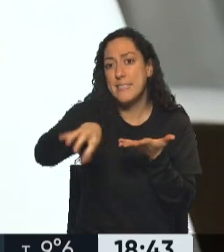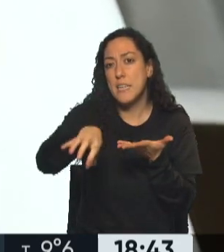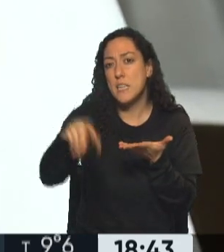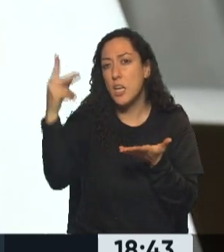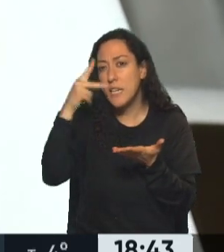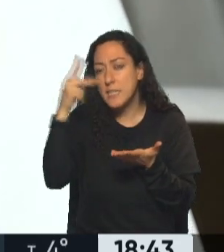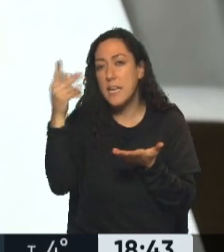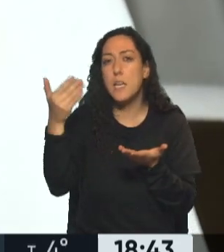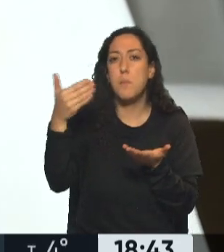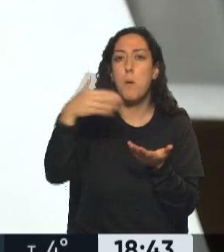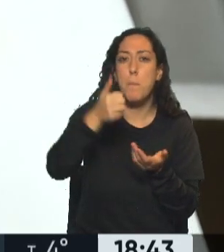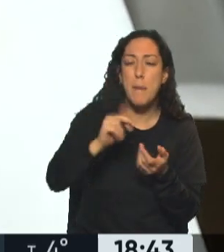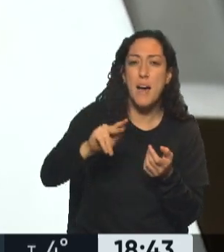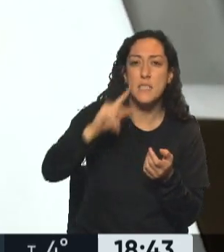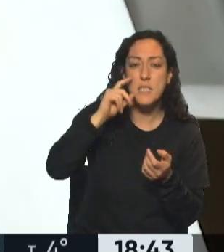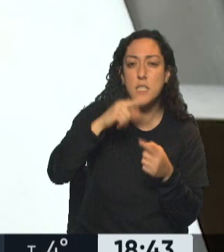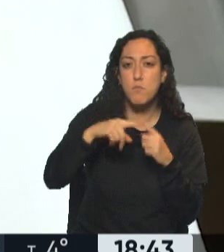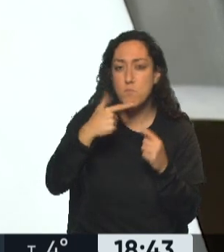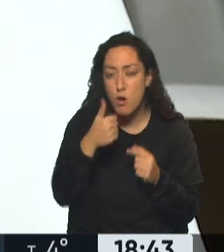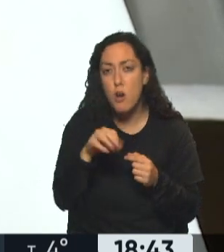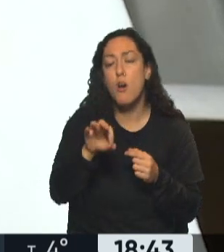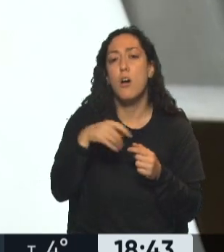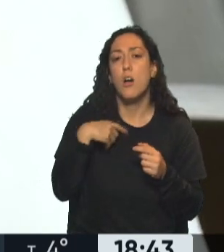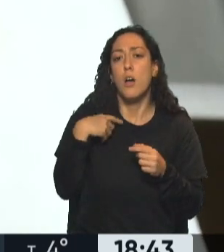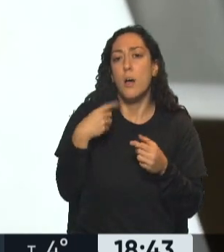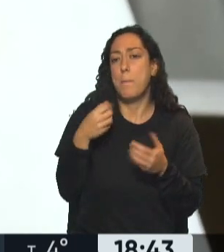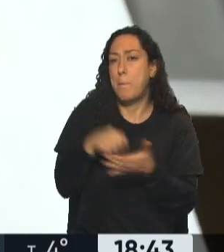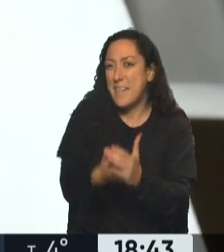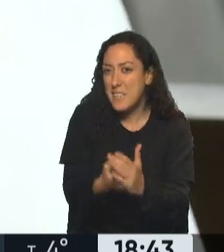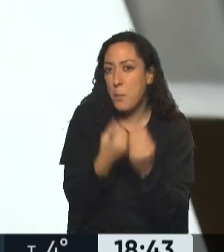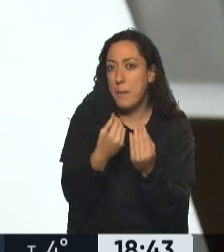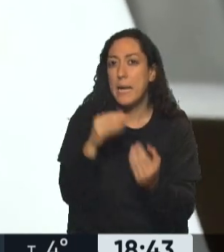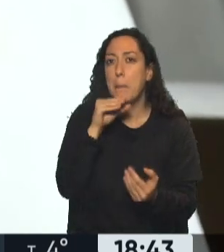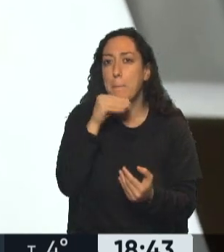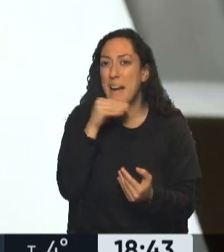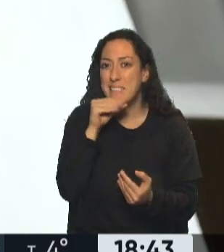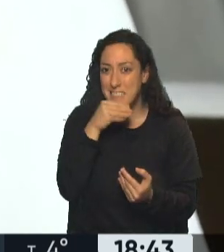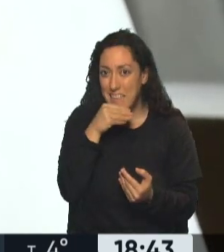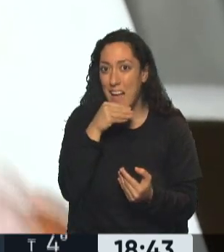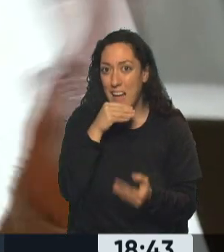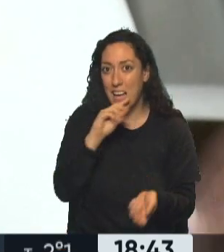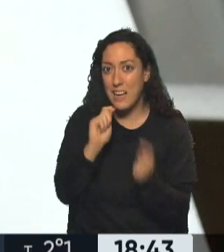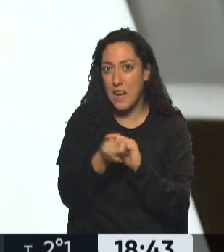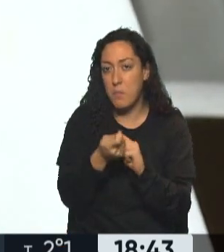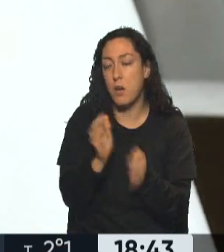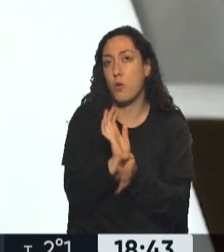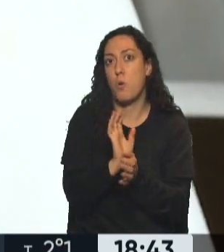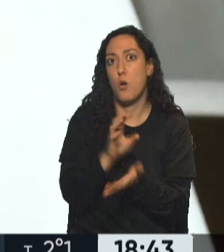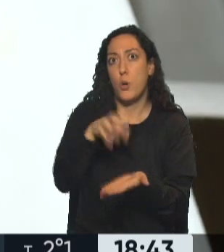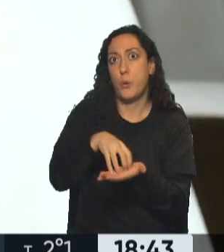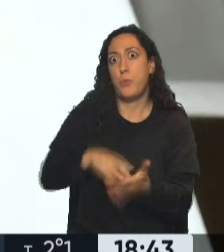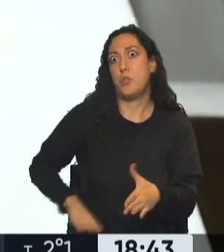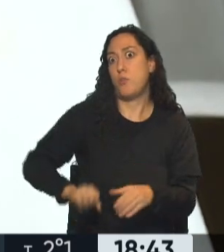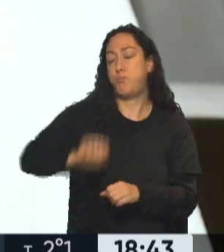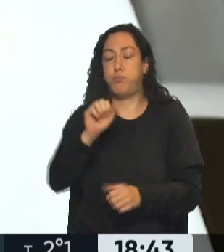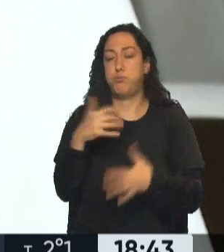y del masismo para que supuestamente el presidente de la Cámara de Diputados, Sergio Massa, se haga cargo de un superministerio de Economía